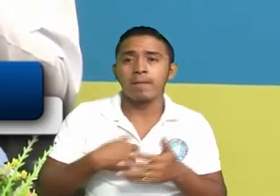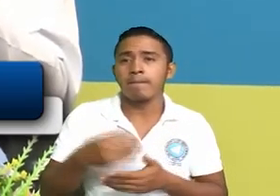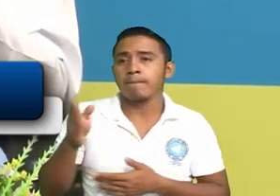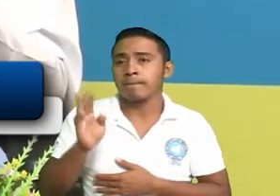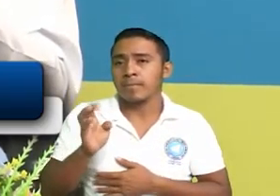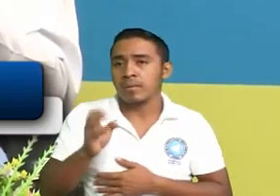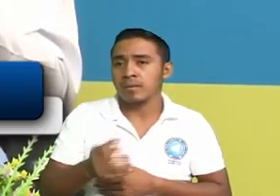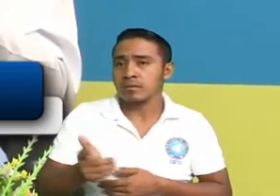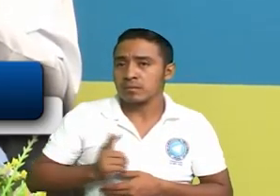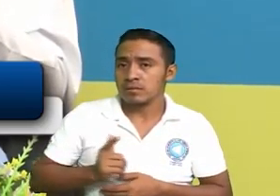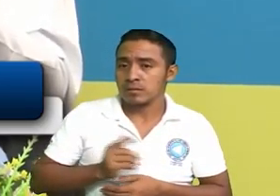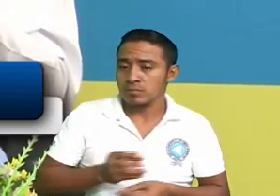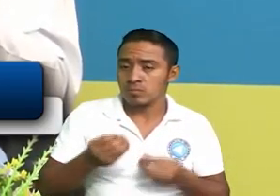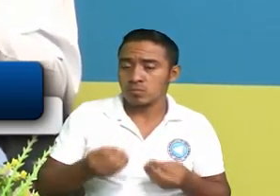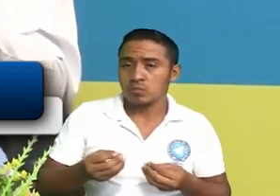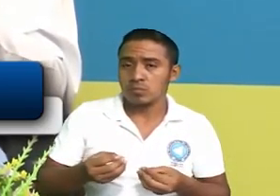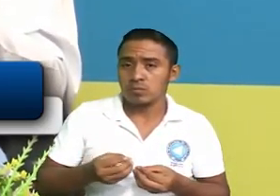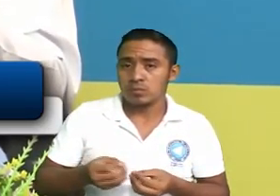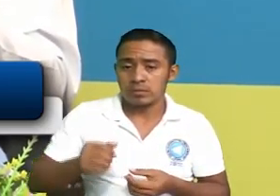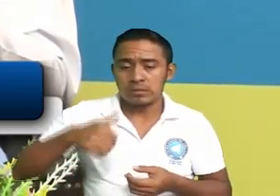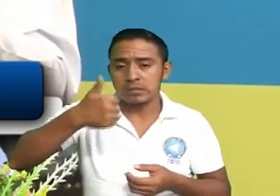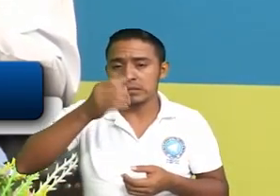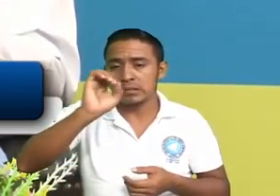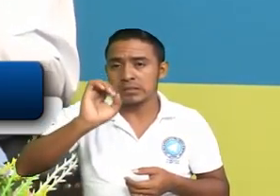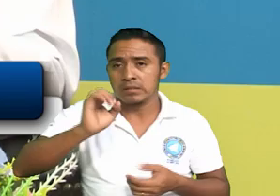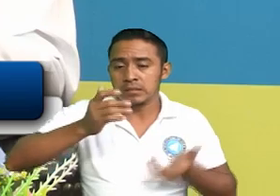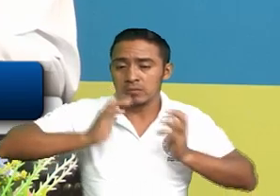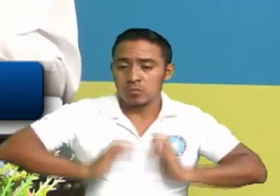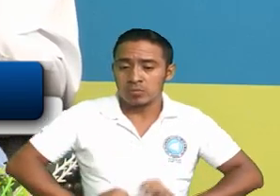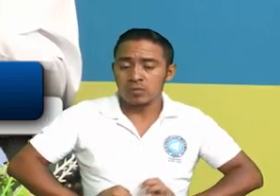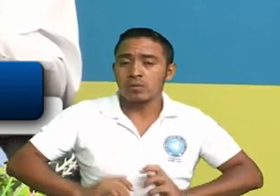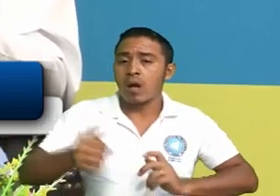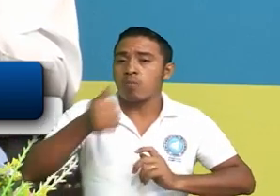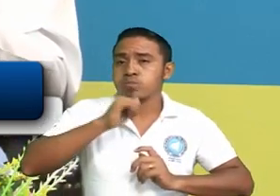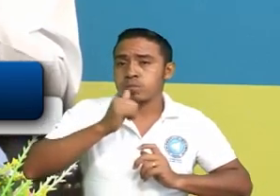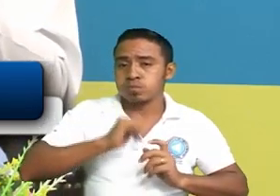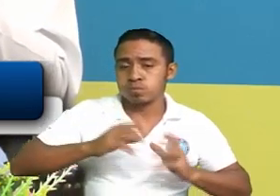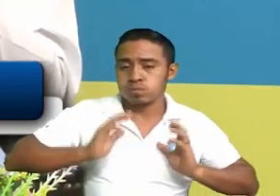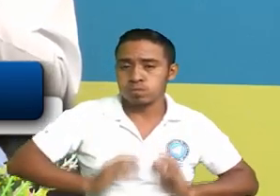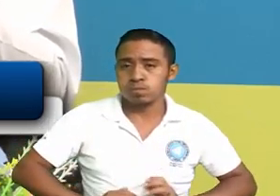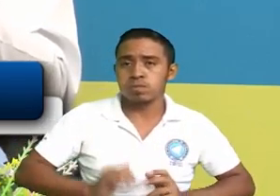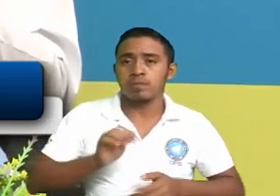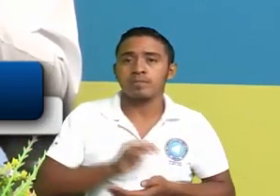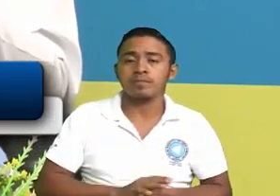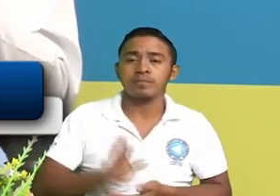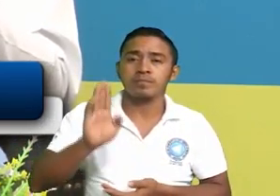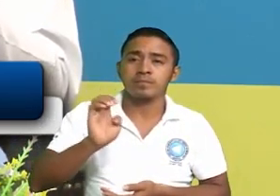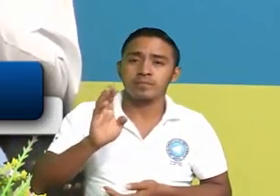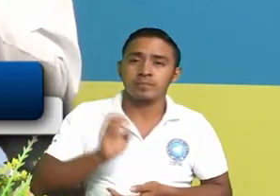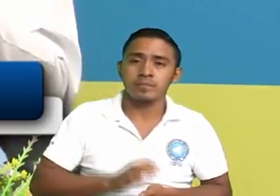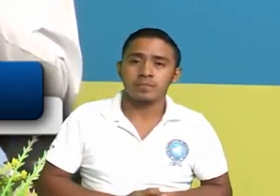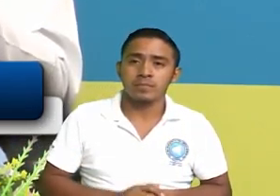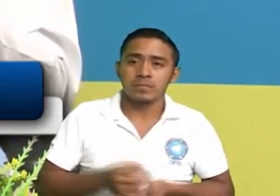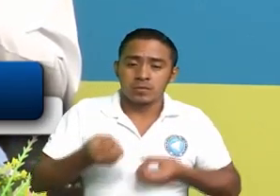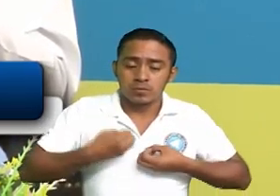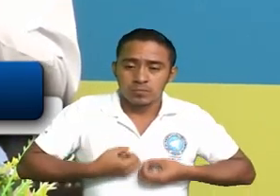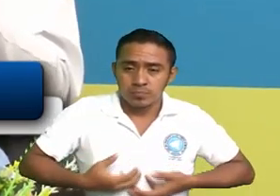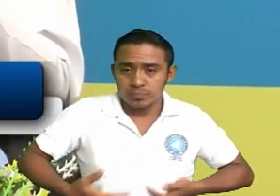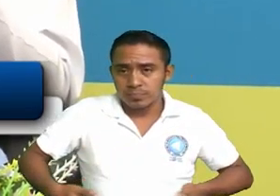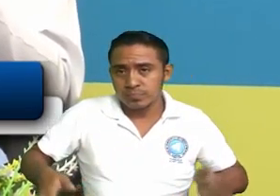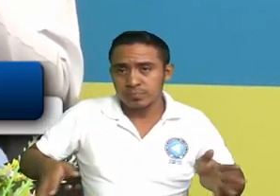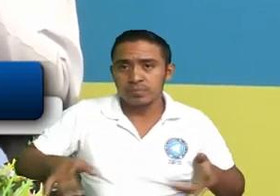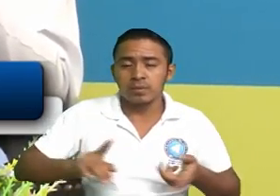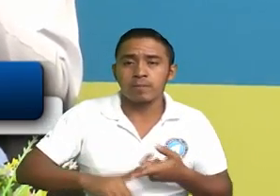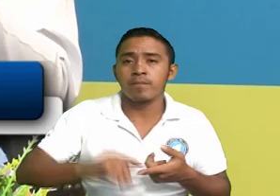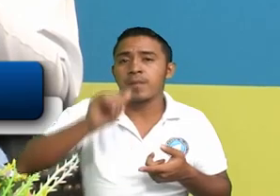vecinos, y el bebé lo andamos sobreabrigado y en nuestra temperatura de Managua, obviamente vamos a tener un bebé que pierde demasiado